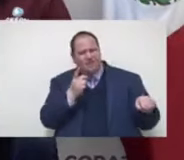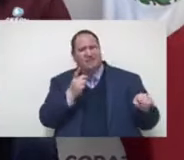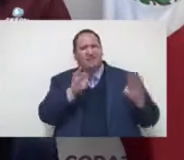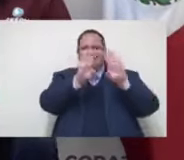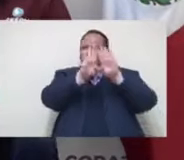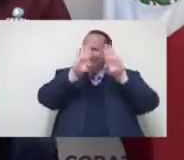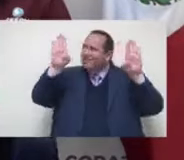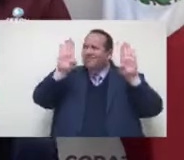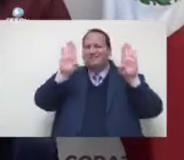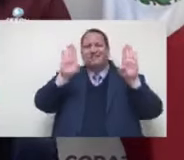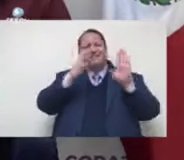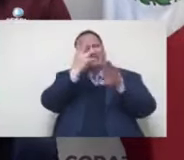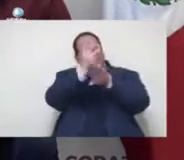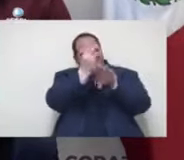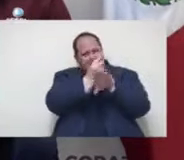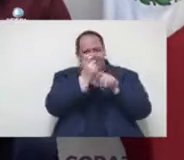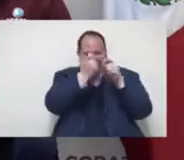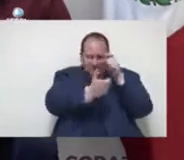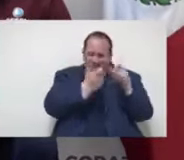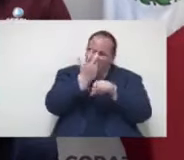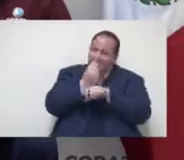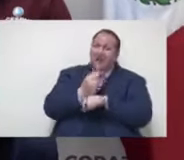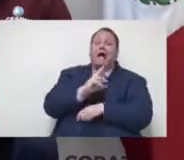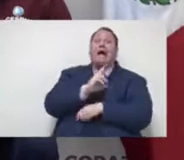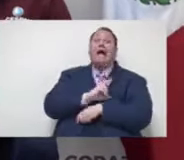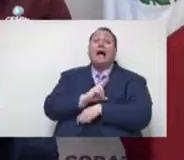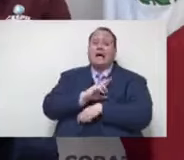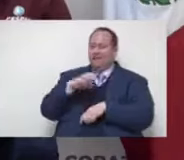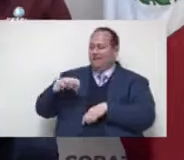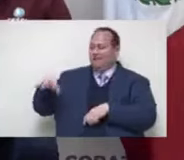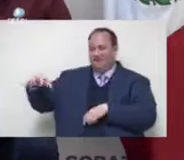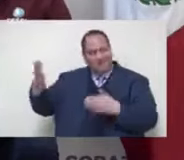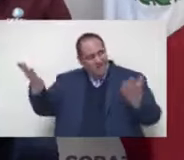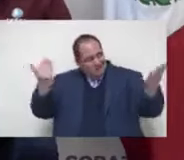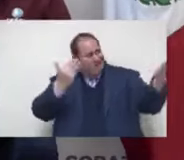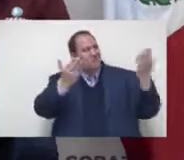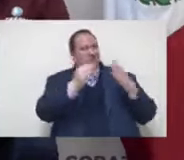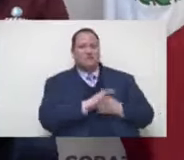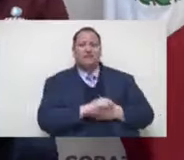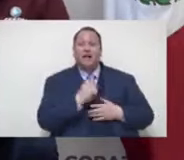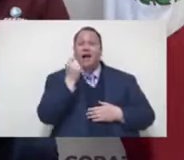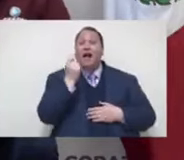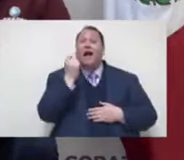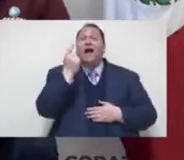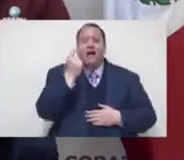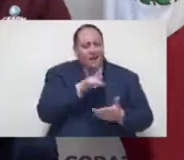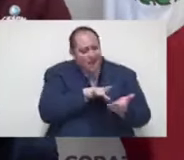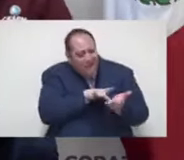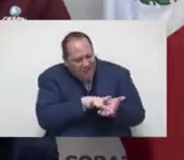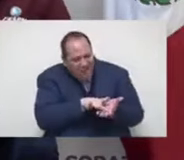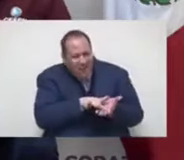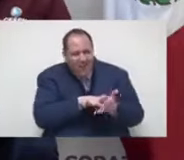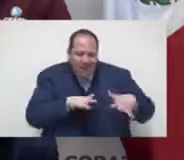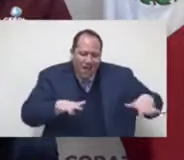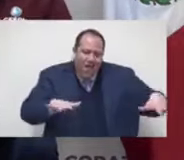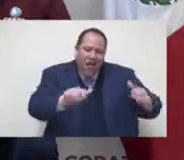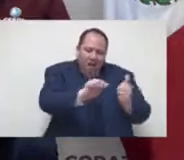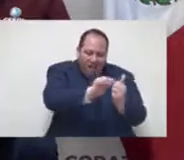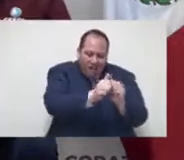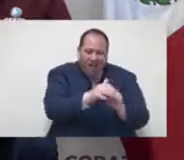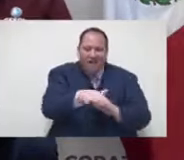mejoren sus fachadas, a que hagan inversiones, a que renten sus propiedades, y nació como una parte de seguir vistiendo la